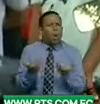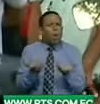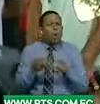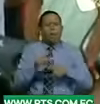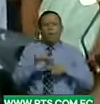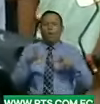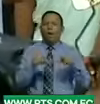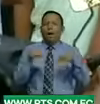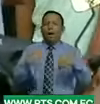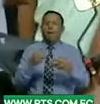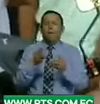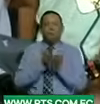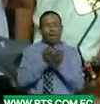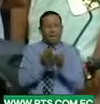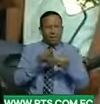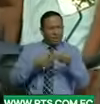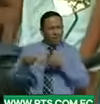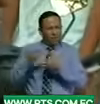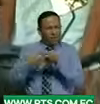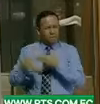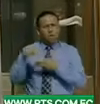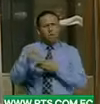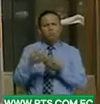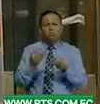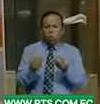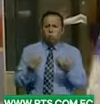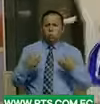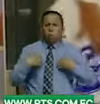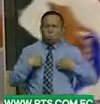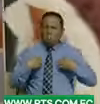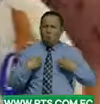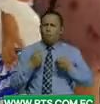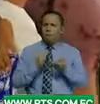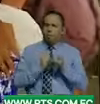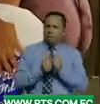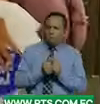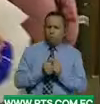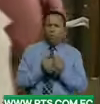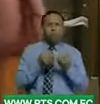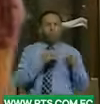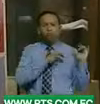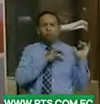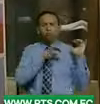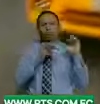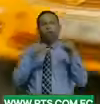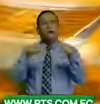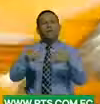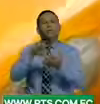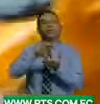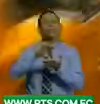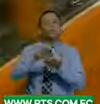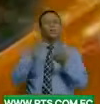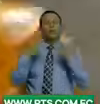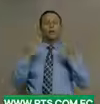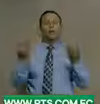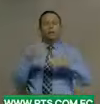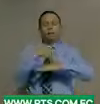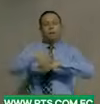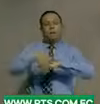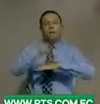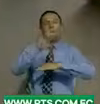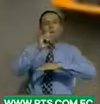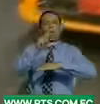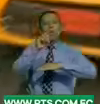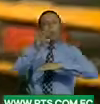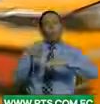tantos locales dedicados a la venta de estas mismas prendas de vestir, un área muy concurrida en el centro de Guayaquil, en las calles Colón